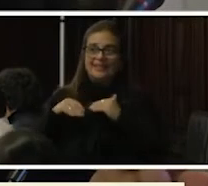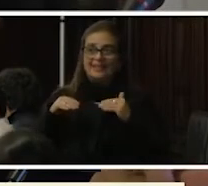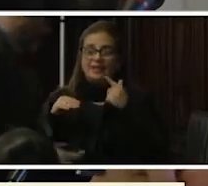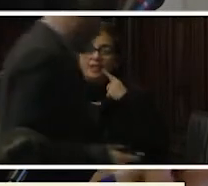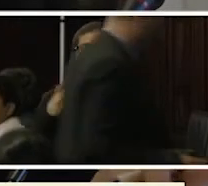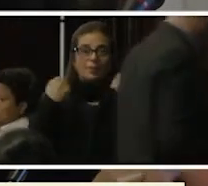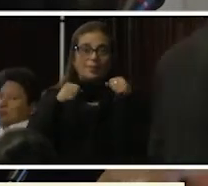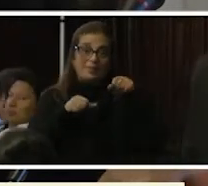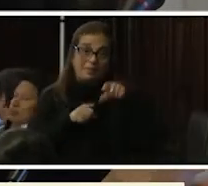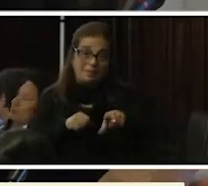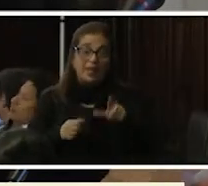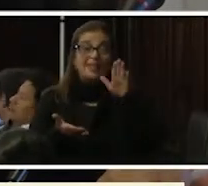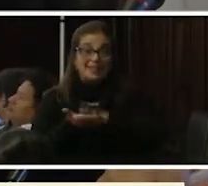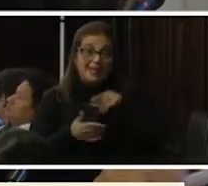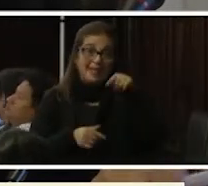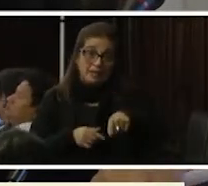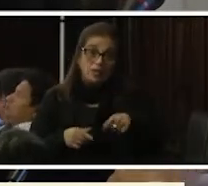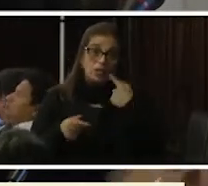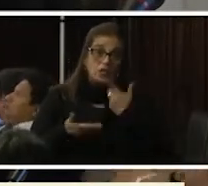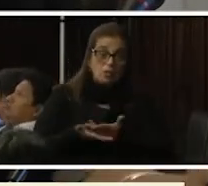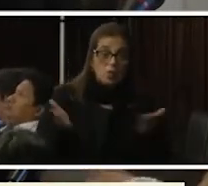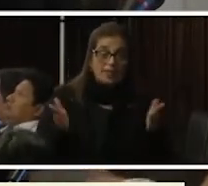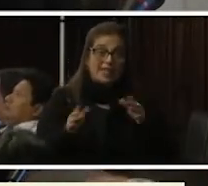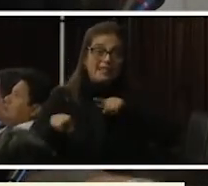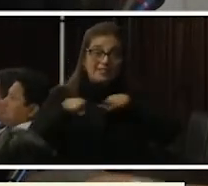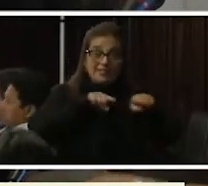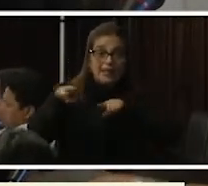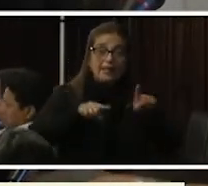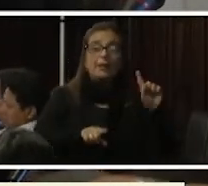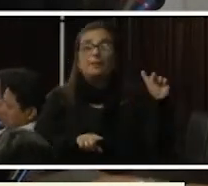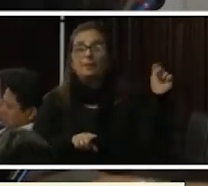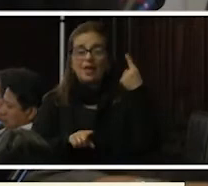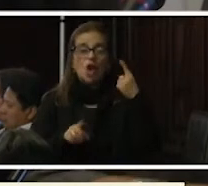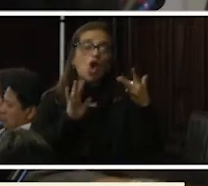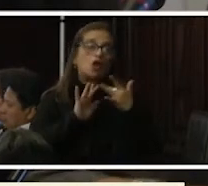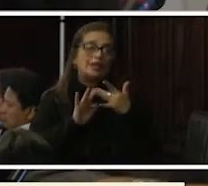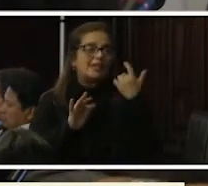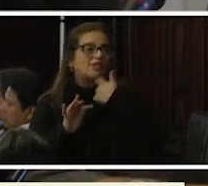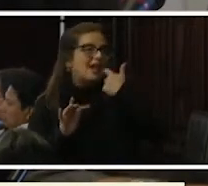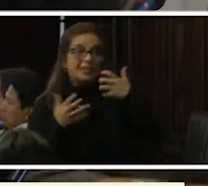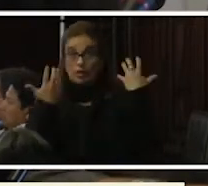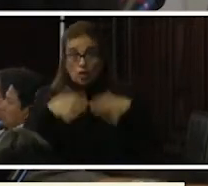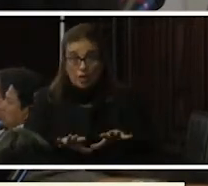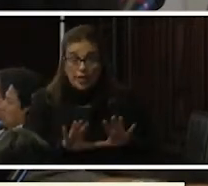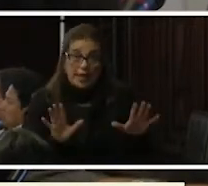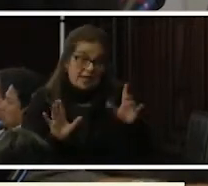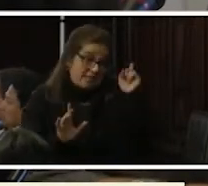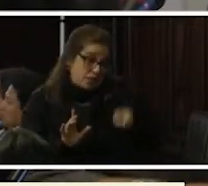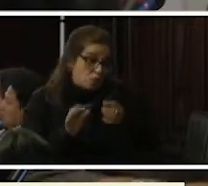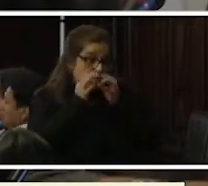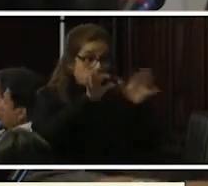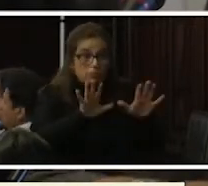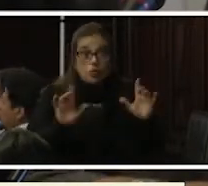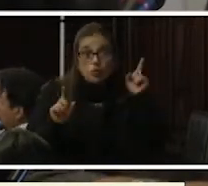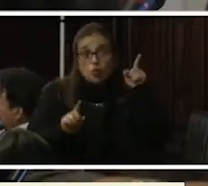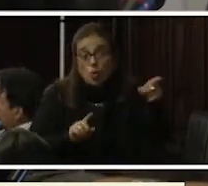ellos. En este sentido, las directrices establecen el principio de no contacto como la expresión del derecho a la libre determinación de estos